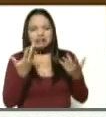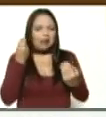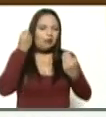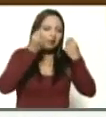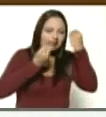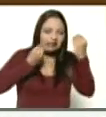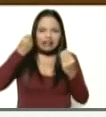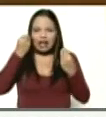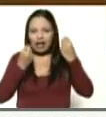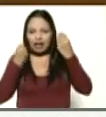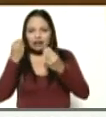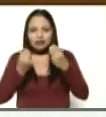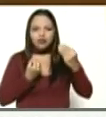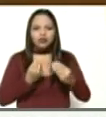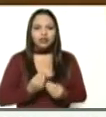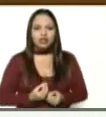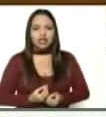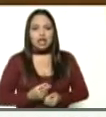Alemán, de